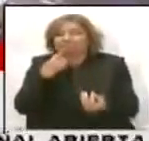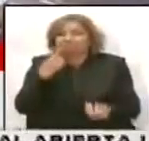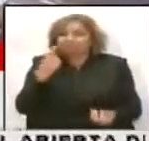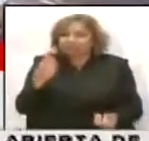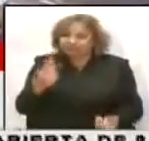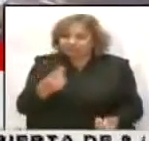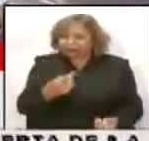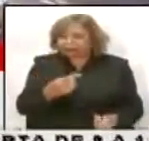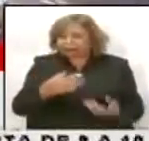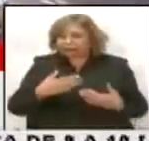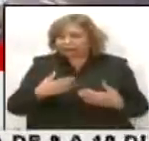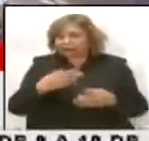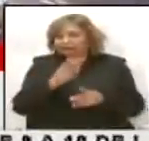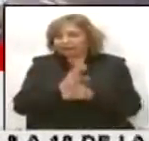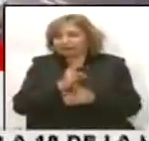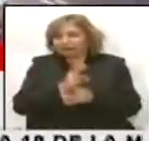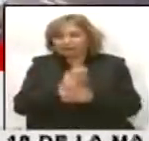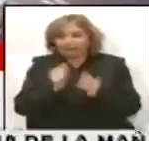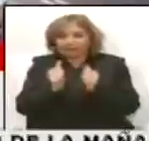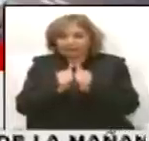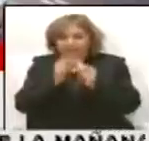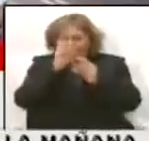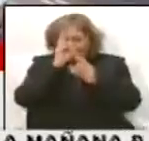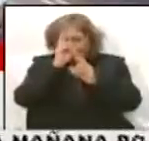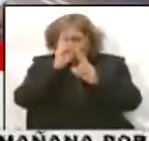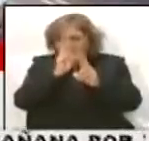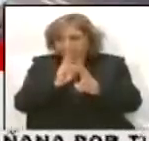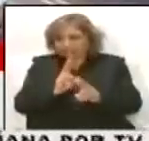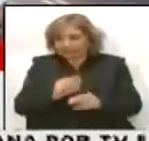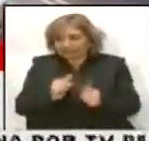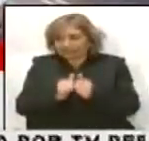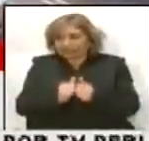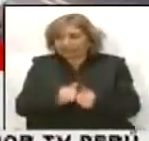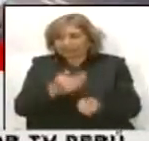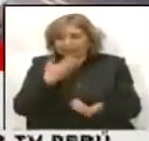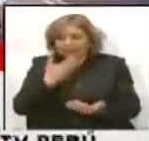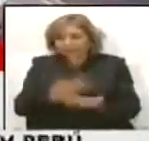algo que podemos preservar con respeto y con mirada hacia el futuro. Muchas gracias.